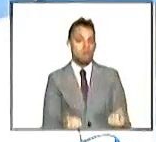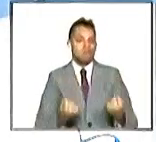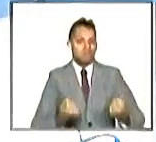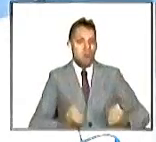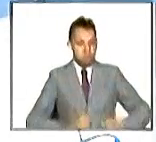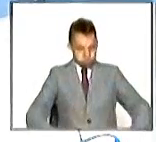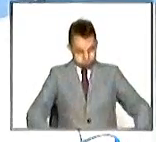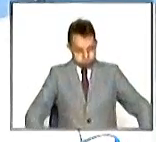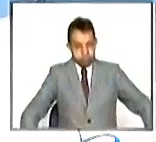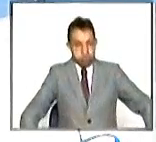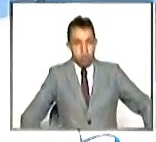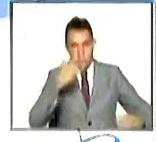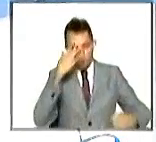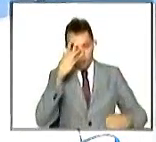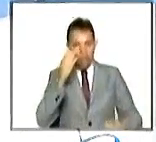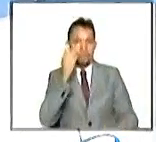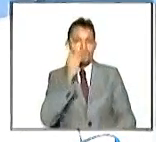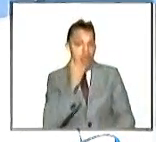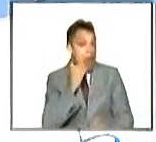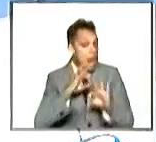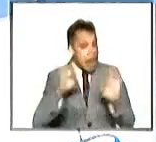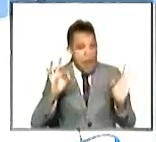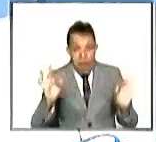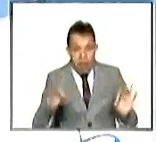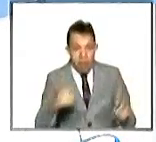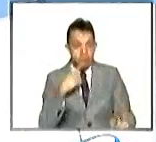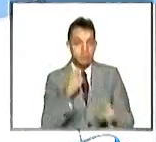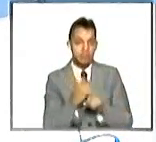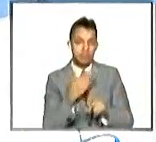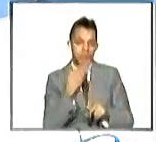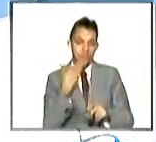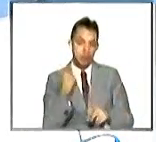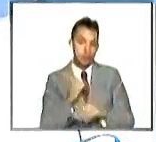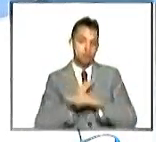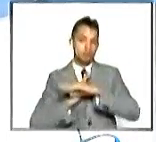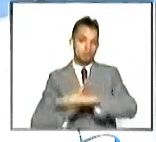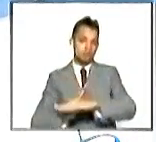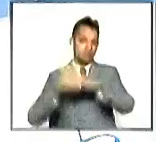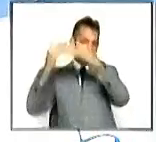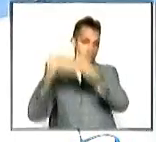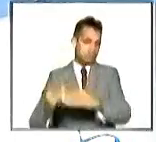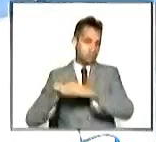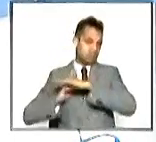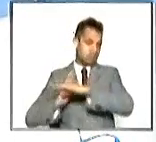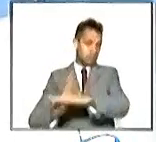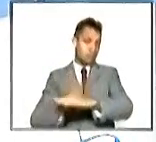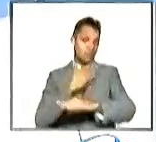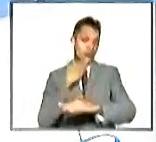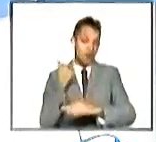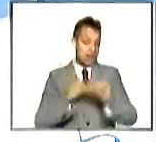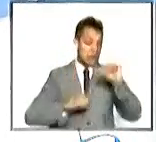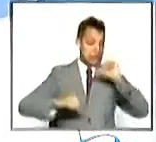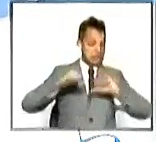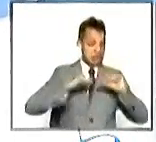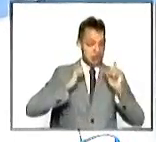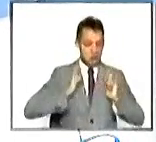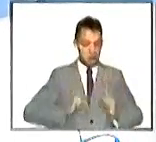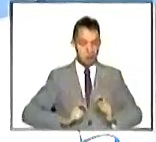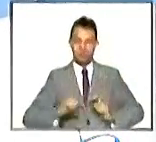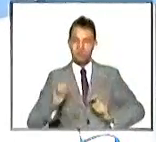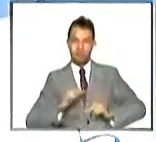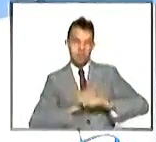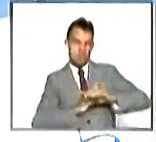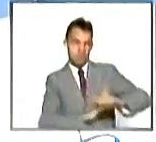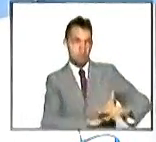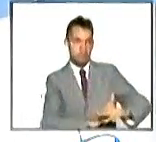hormonal. Entonces, lo ideal serían métodos de barrera, antes de echarle químicos al cuerpo. Un dispositivo,